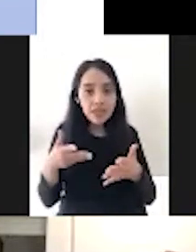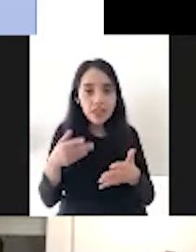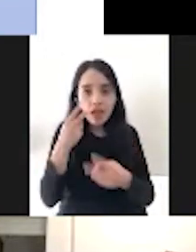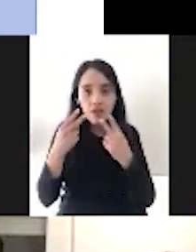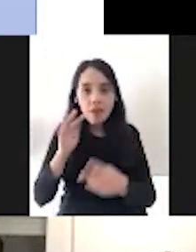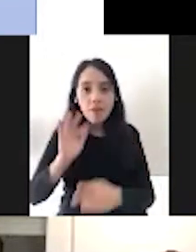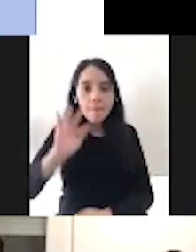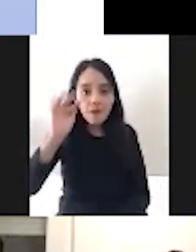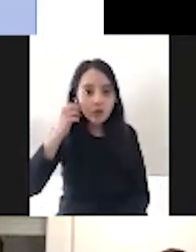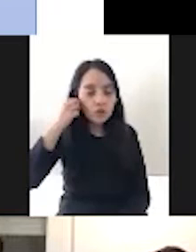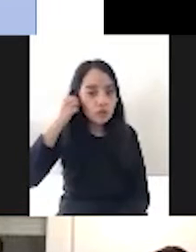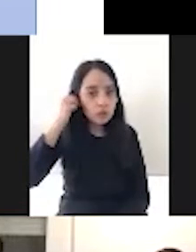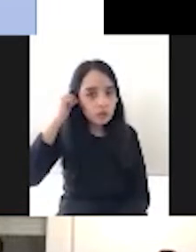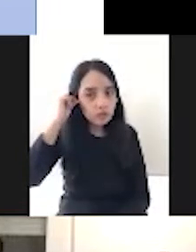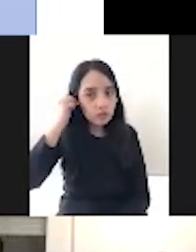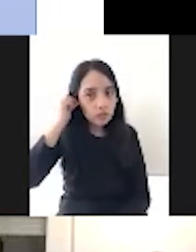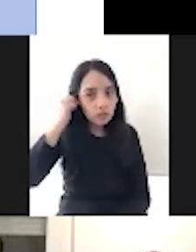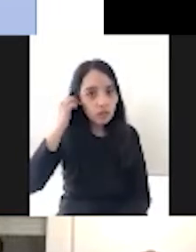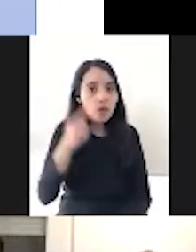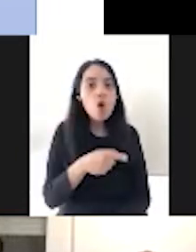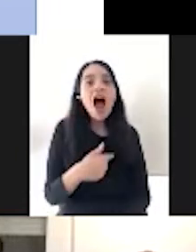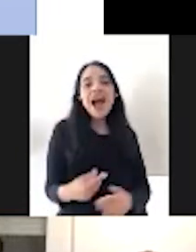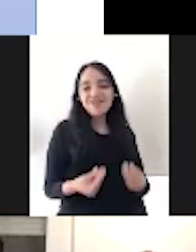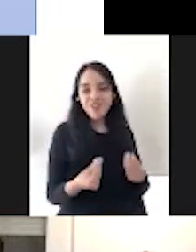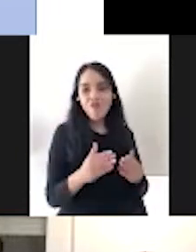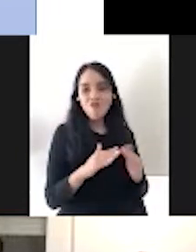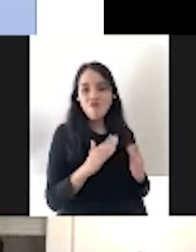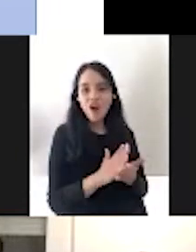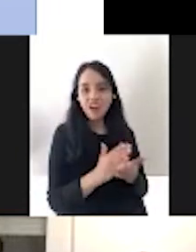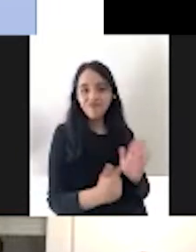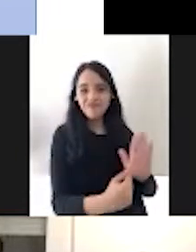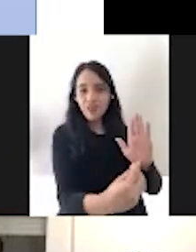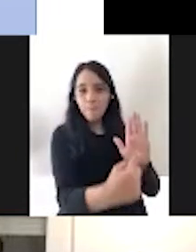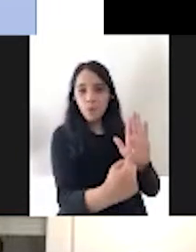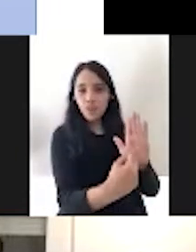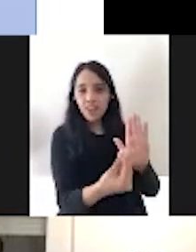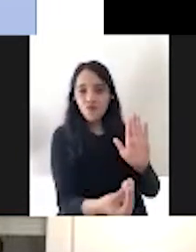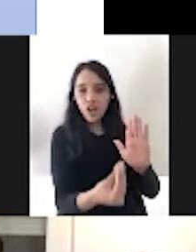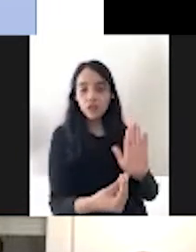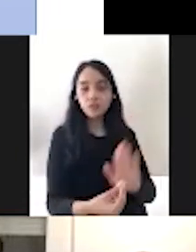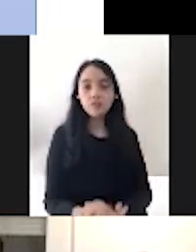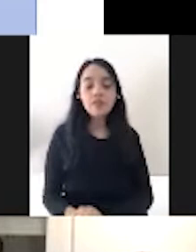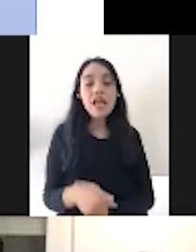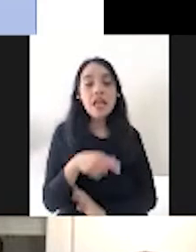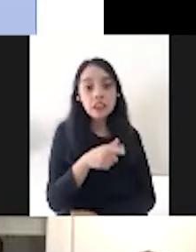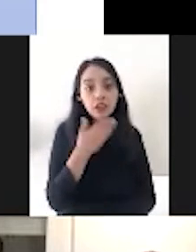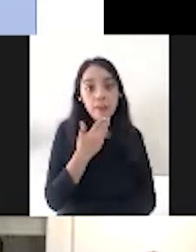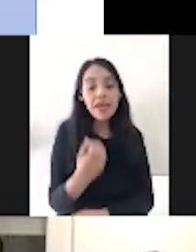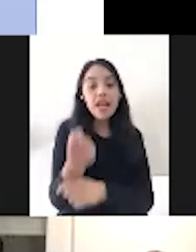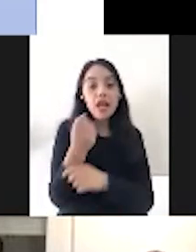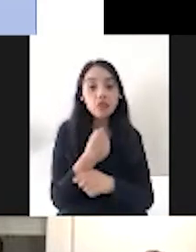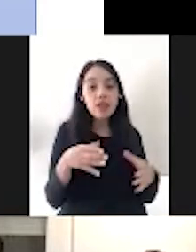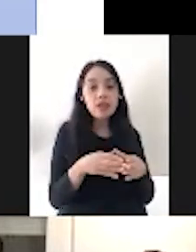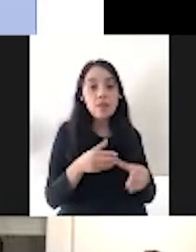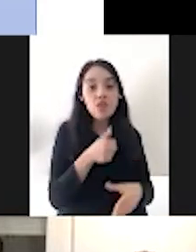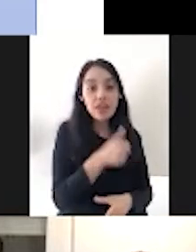de un buen colegio, y que se refleja y que ayuda a su vez a que los equipos directivos y el director